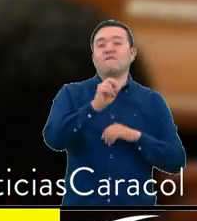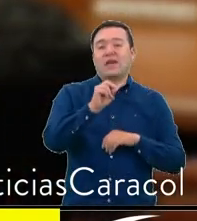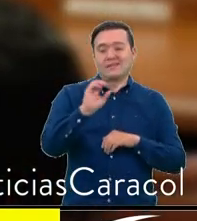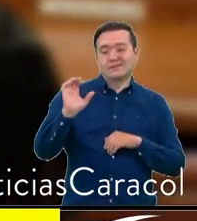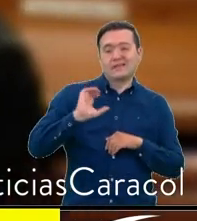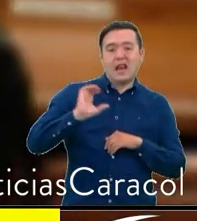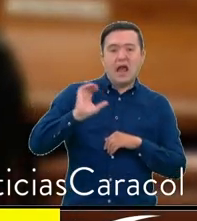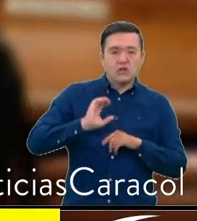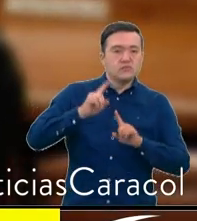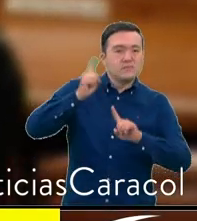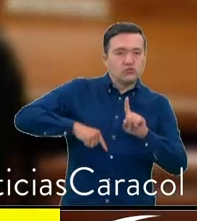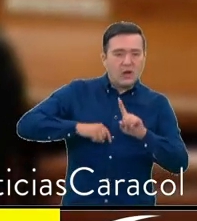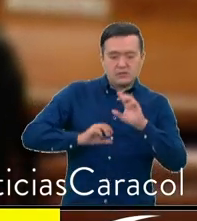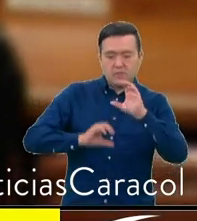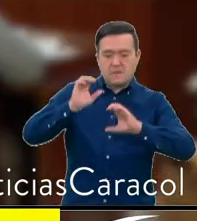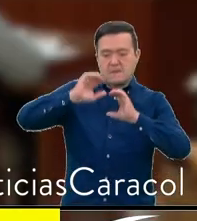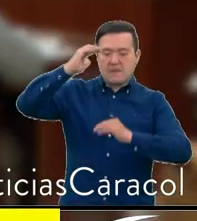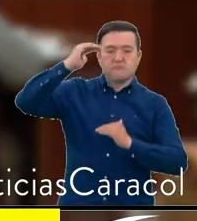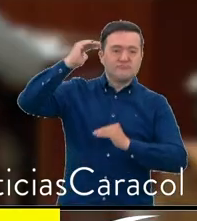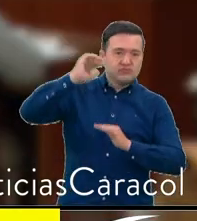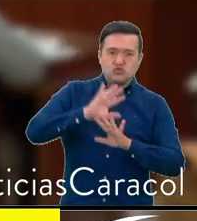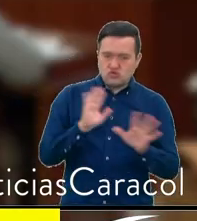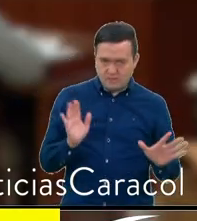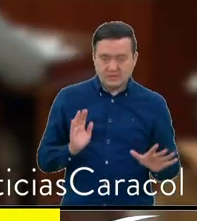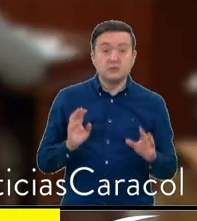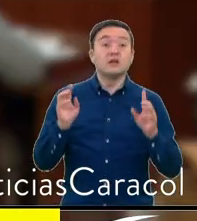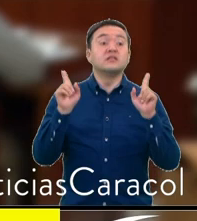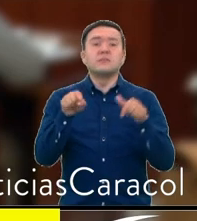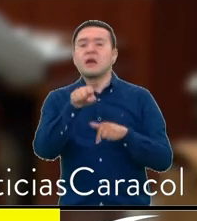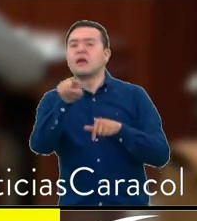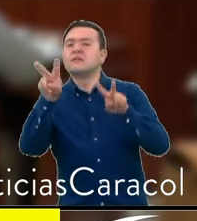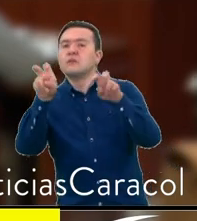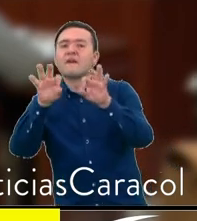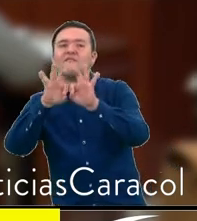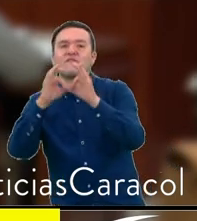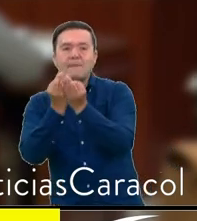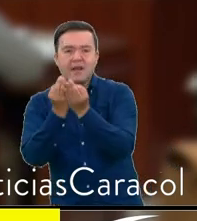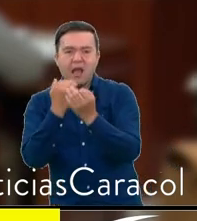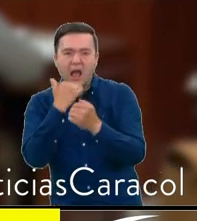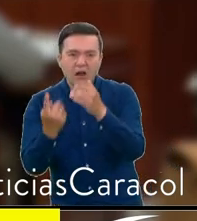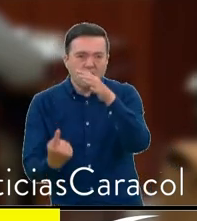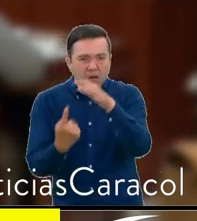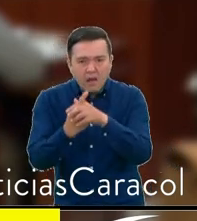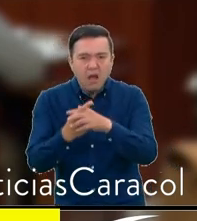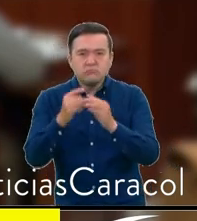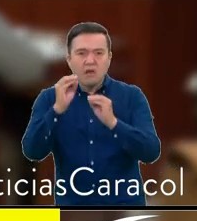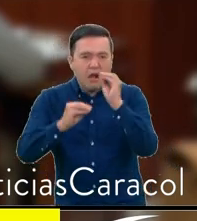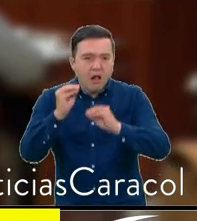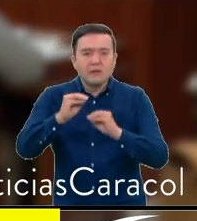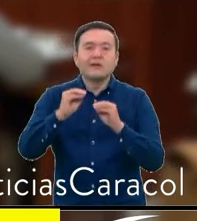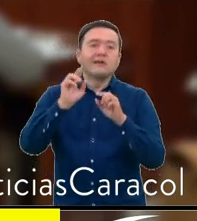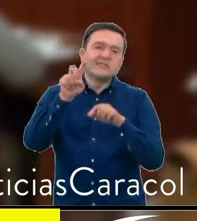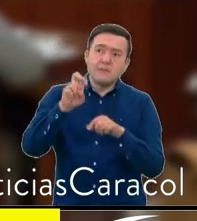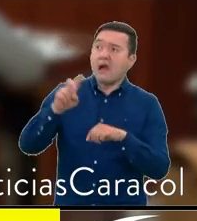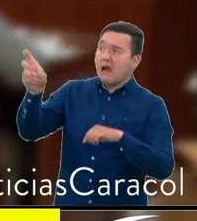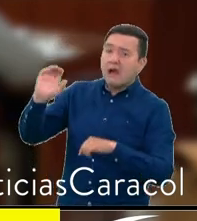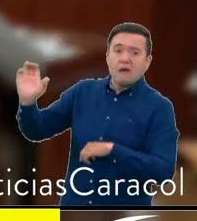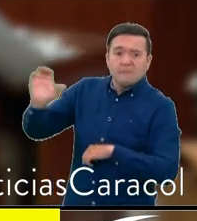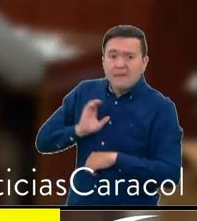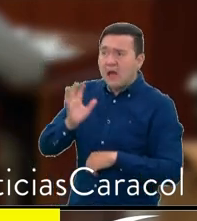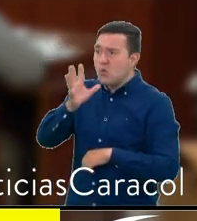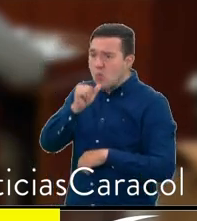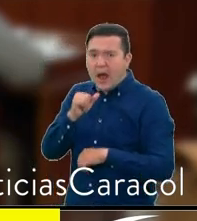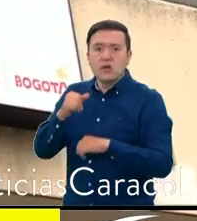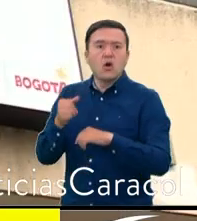mensuales vigentes. También apoyamos en procesos de familia, en procesos de regulaciones de cuotas, aumento de